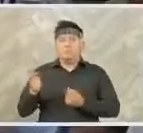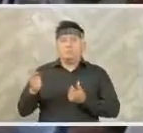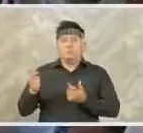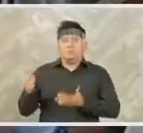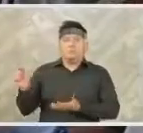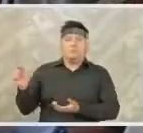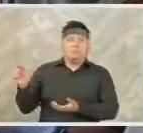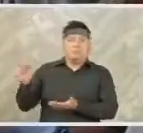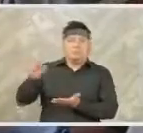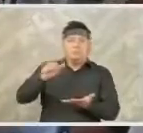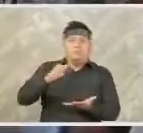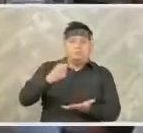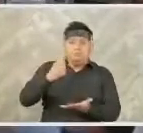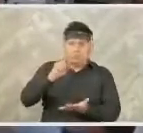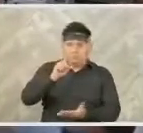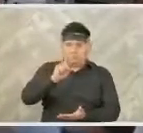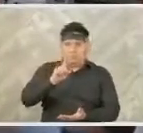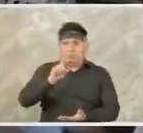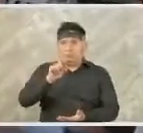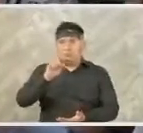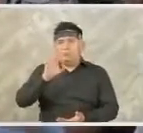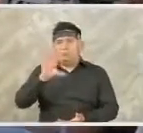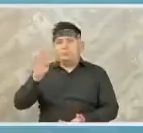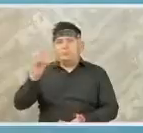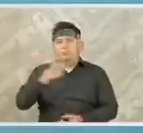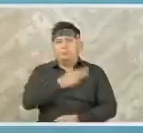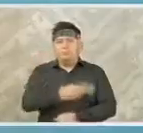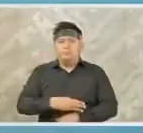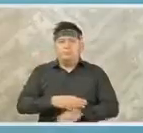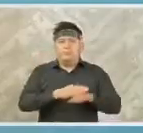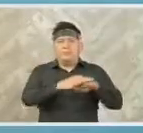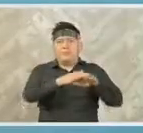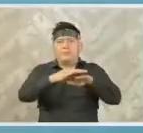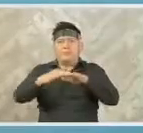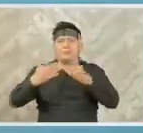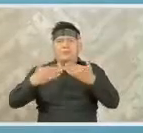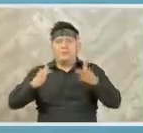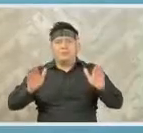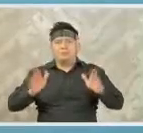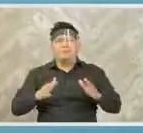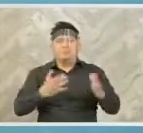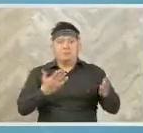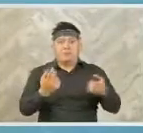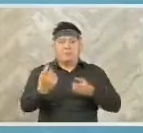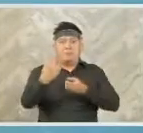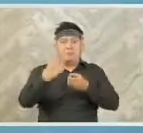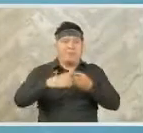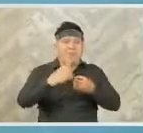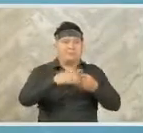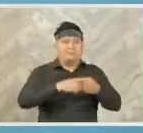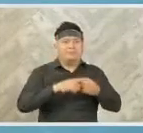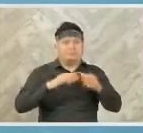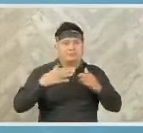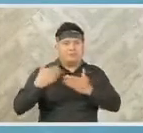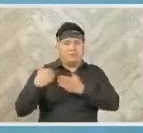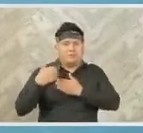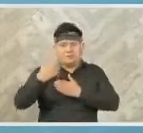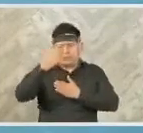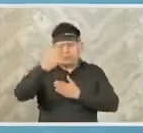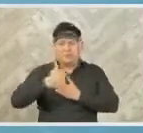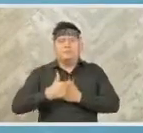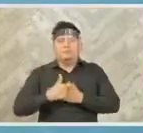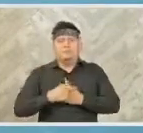600 millones de pesos, en donde realizamos una convocatoria completamente abierta, donde realizamos una convocatoria transparente con